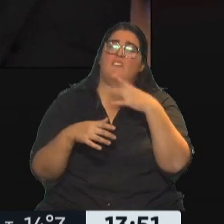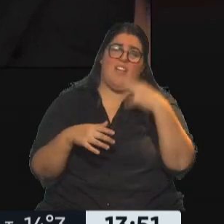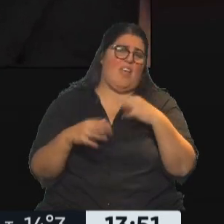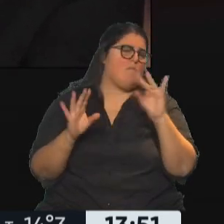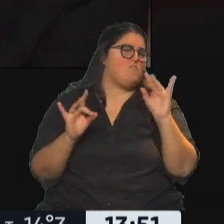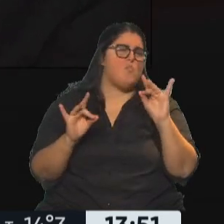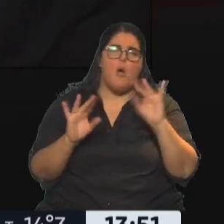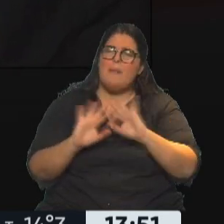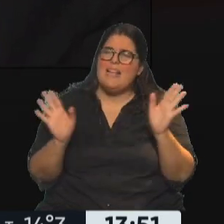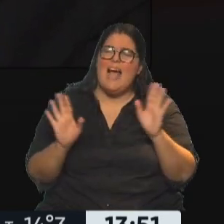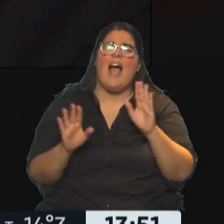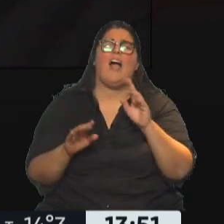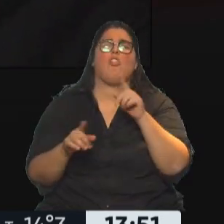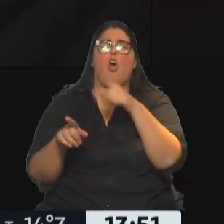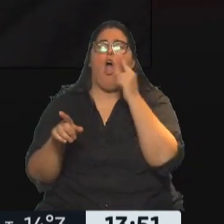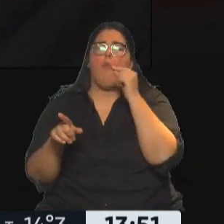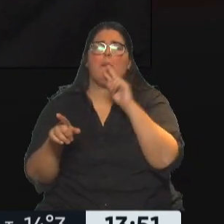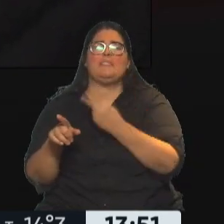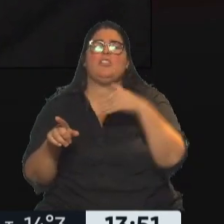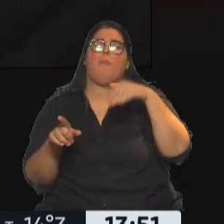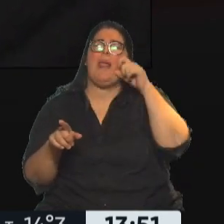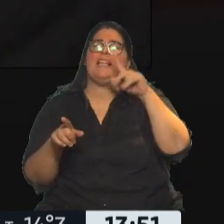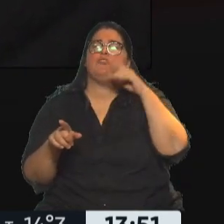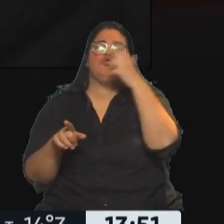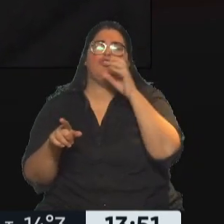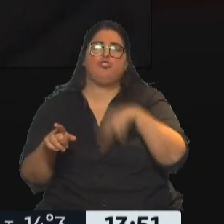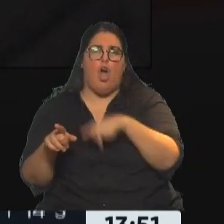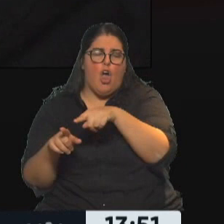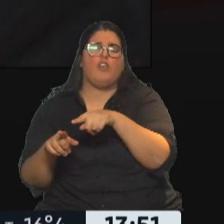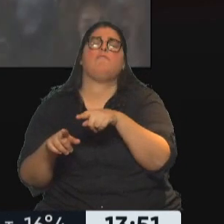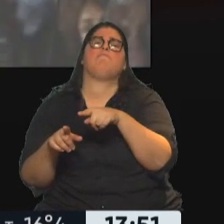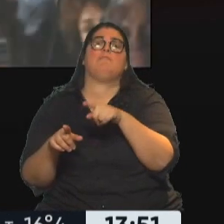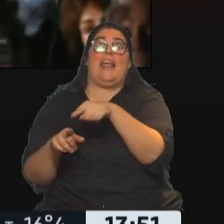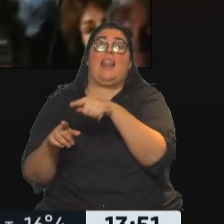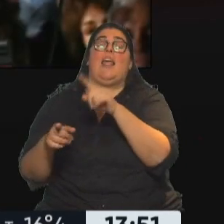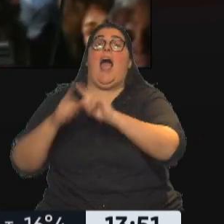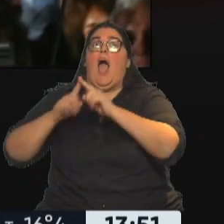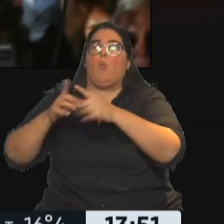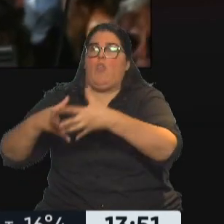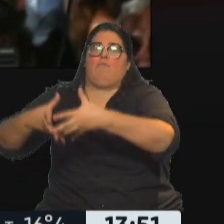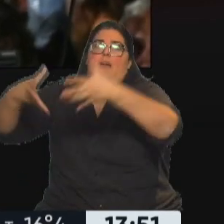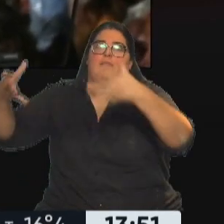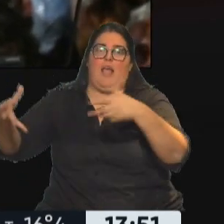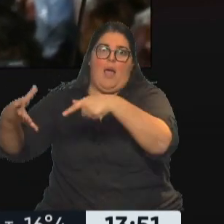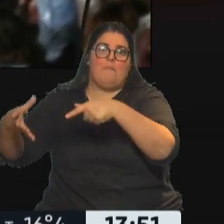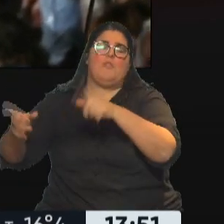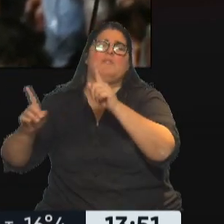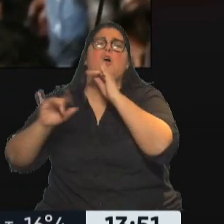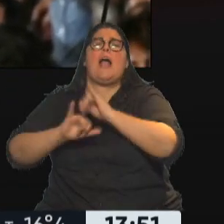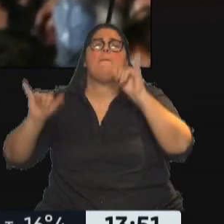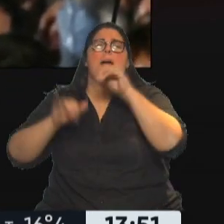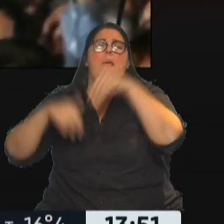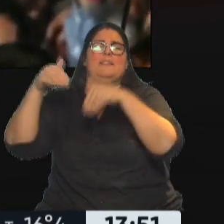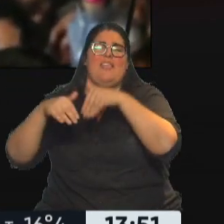que Jean-Luc Mélenchon, quien encabeza en este caso una coalición mucho más amplia que la que llevó durante la campaña